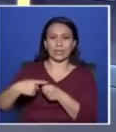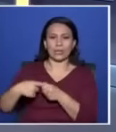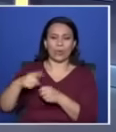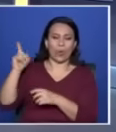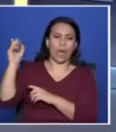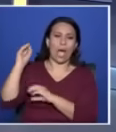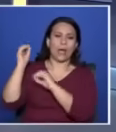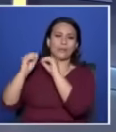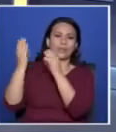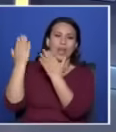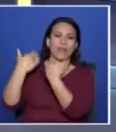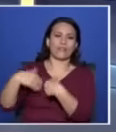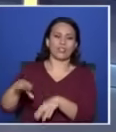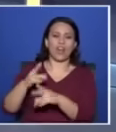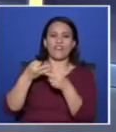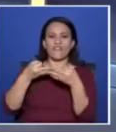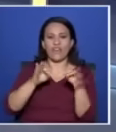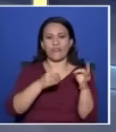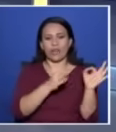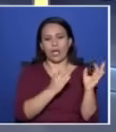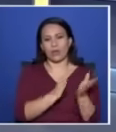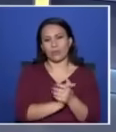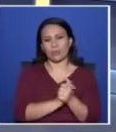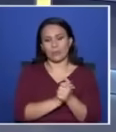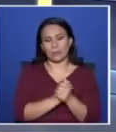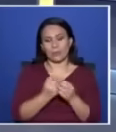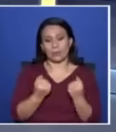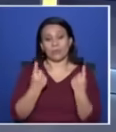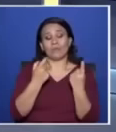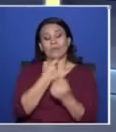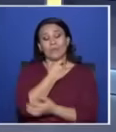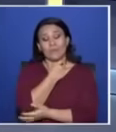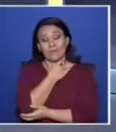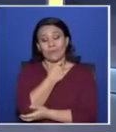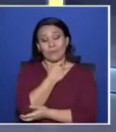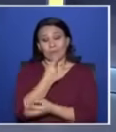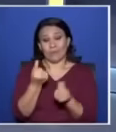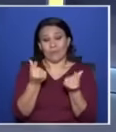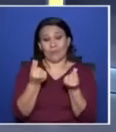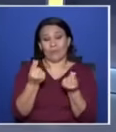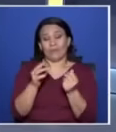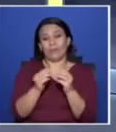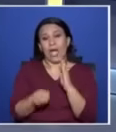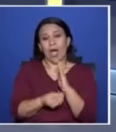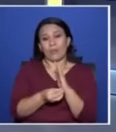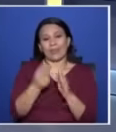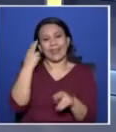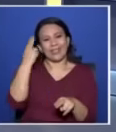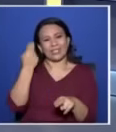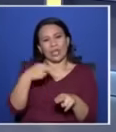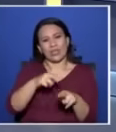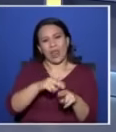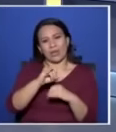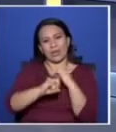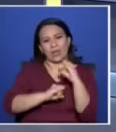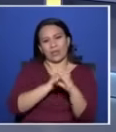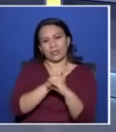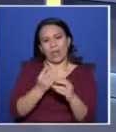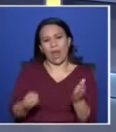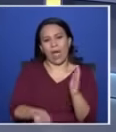a finales de este mes. Diego Cuenca describe cómo impacta esta tasa en los vuelos nacionales e internacionales.